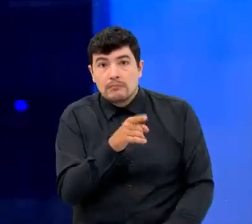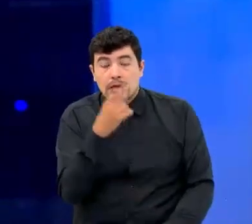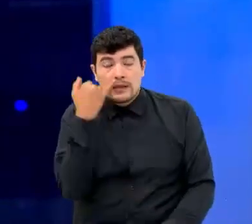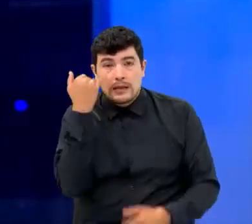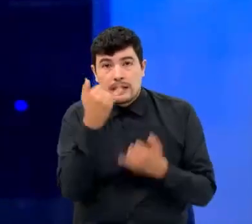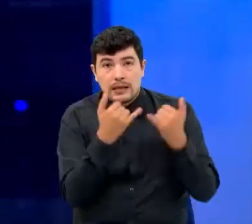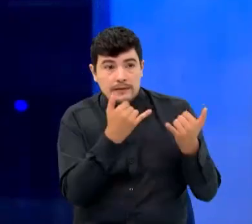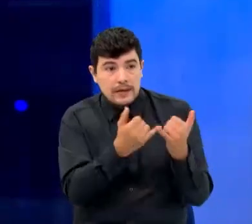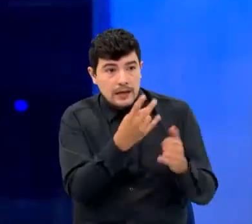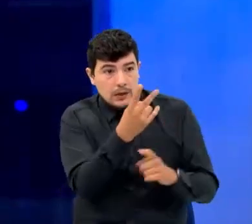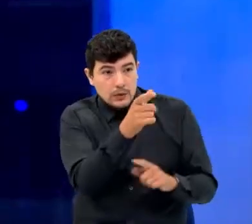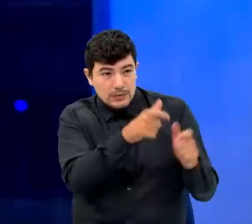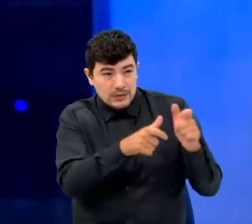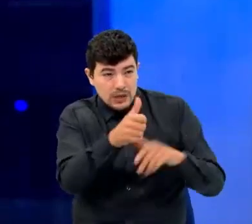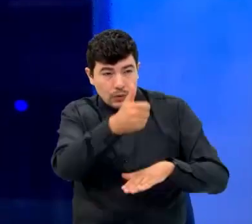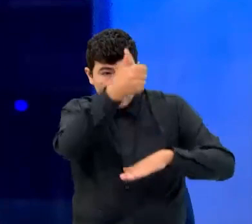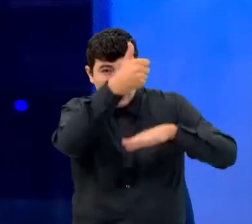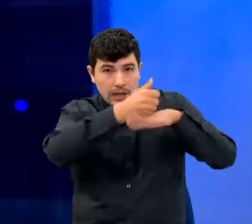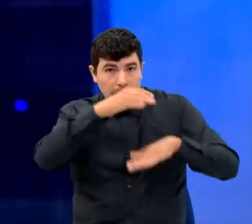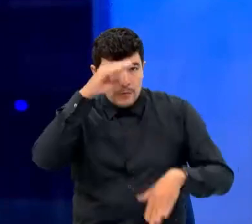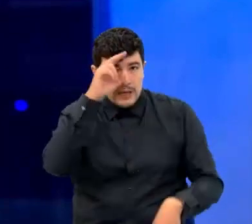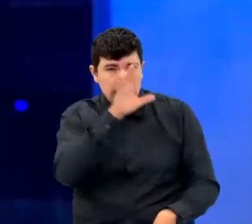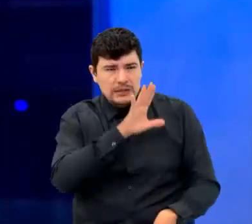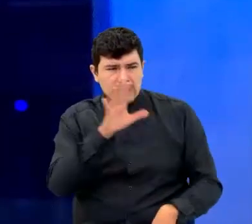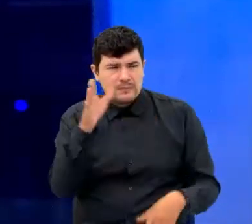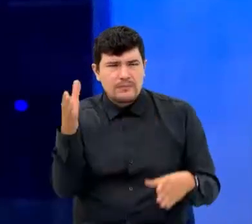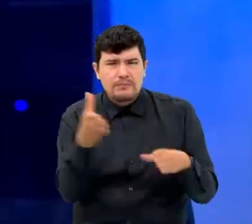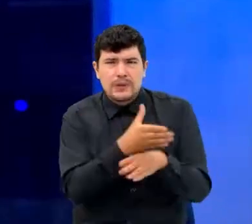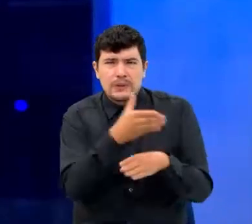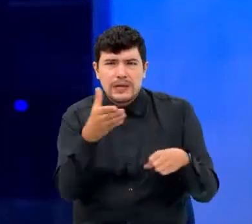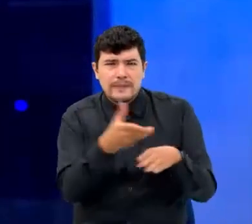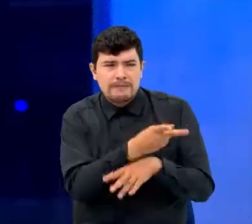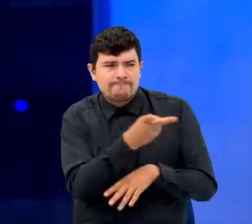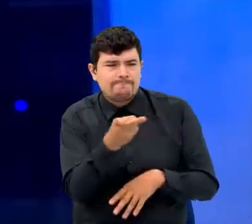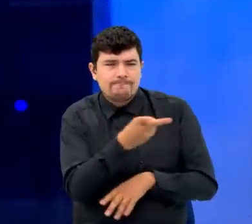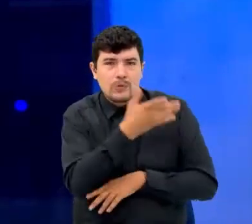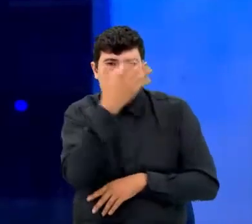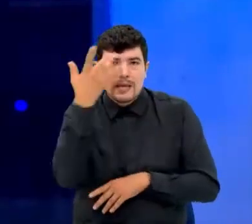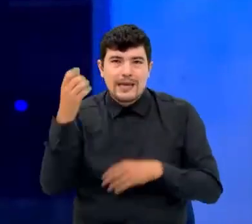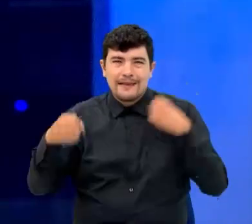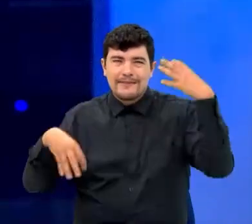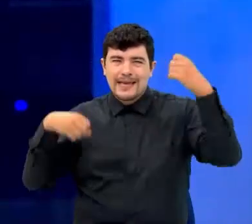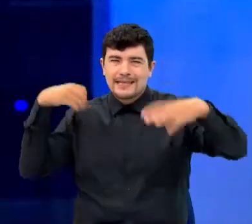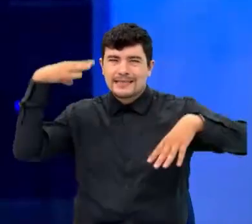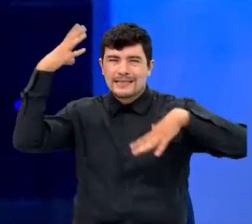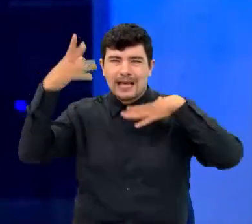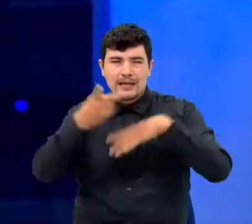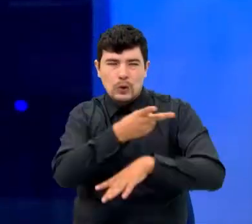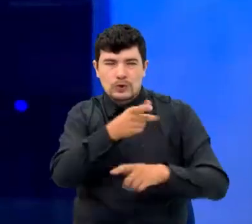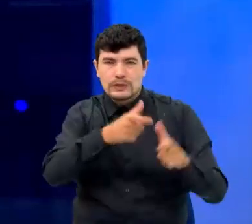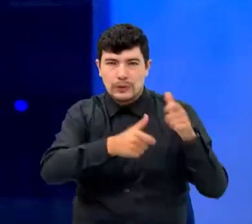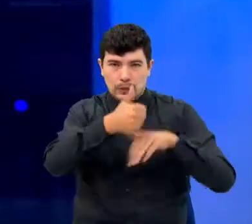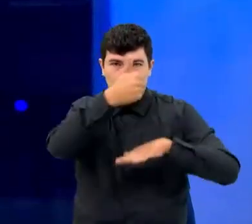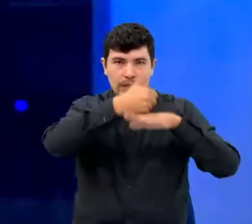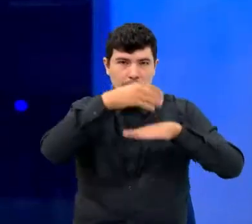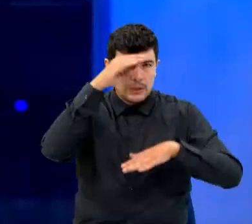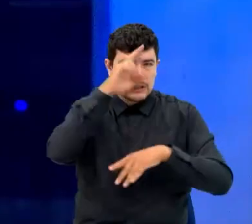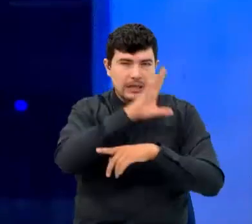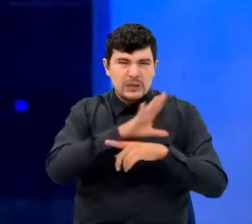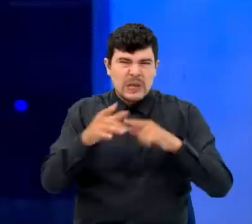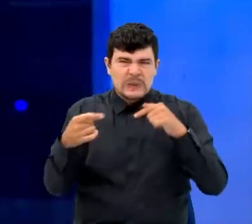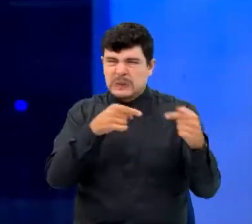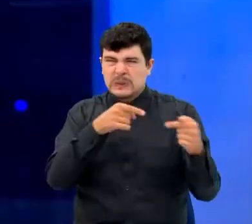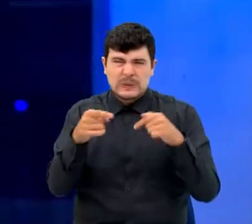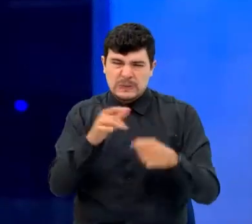de un acto bochornoso registrado en medio de una celebración. Y allí hay un presunto nuevo caso de usted no sabe quién soy